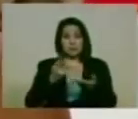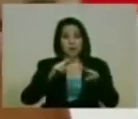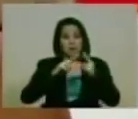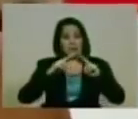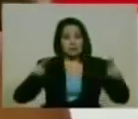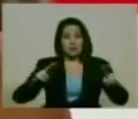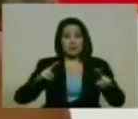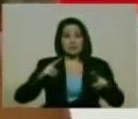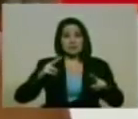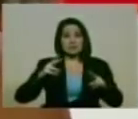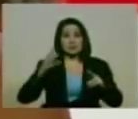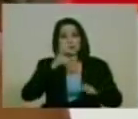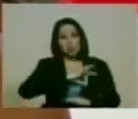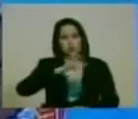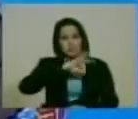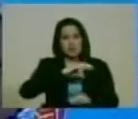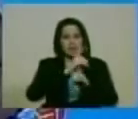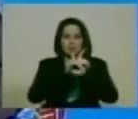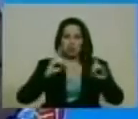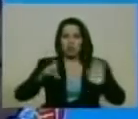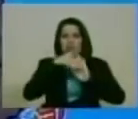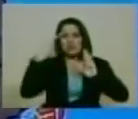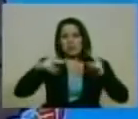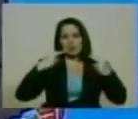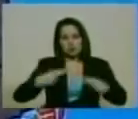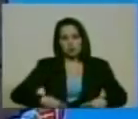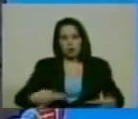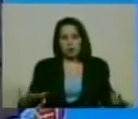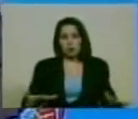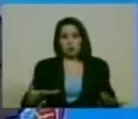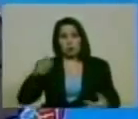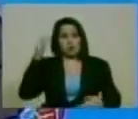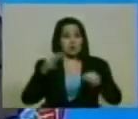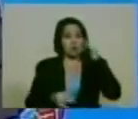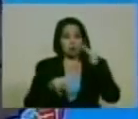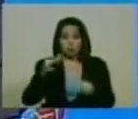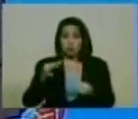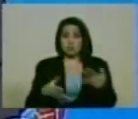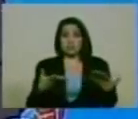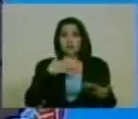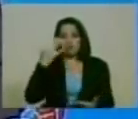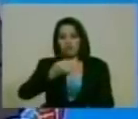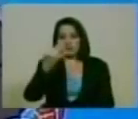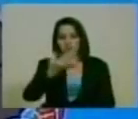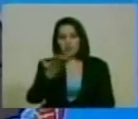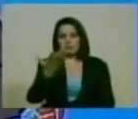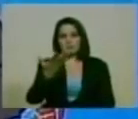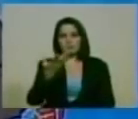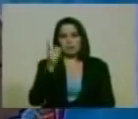social, democrático, de derecho, un Estado de justicia como tenemos que ser.